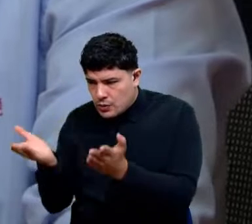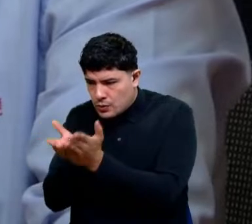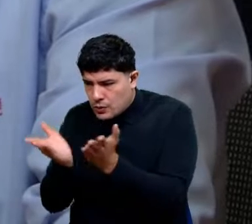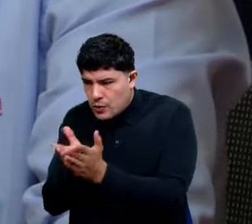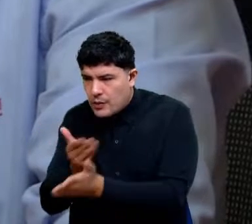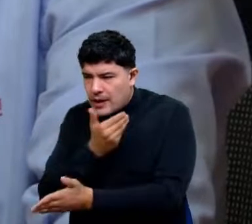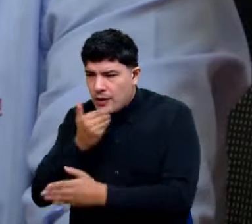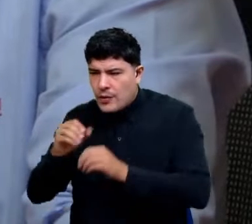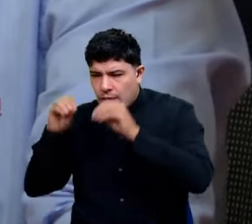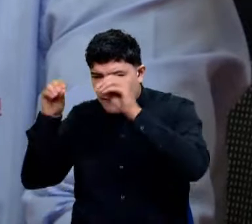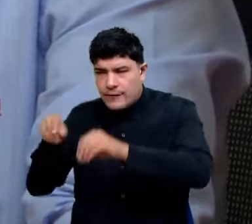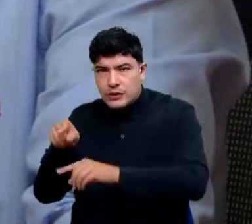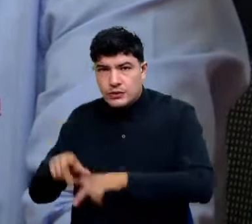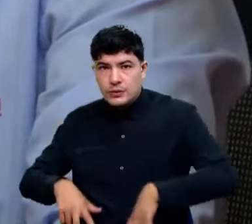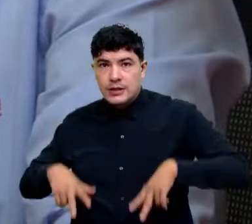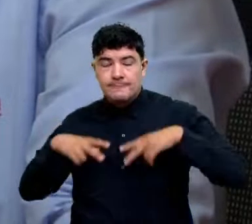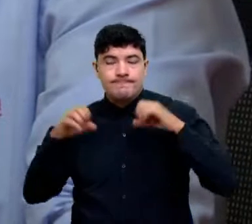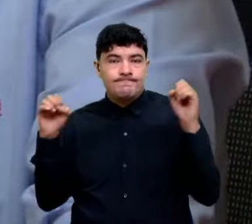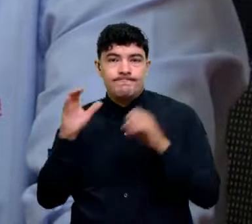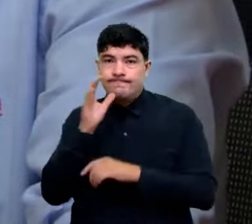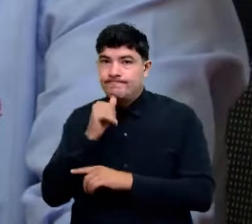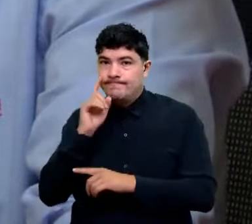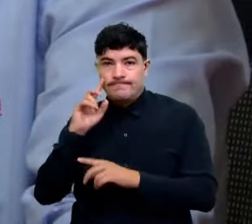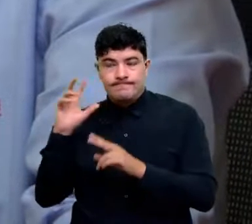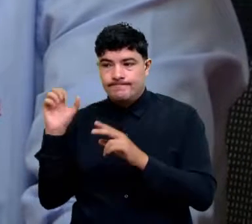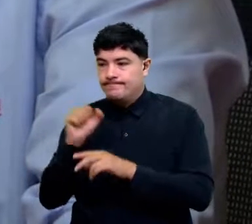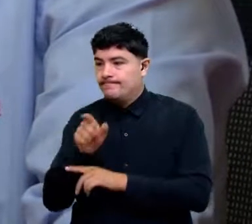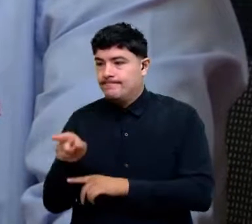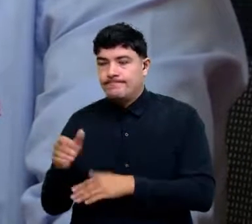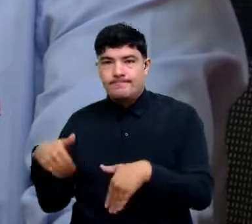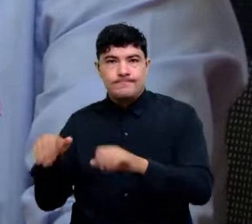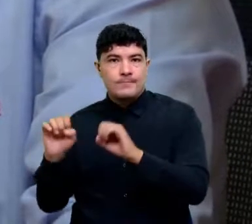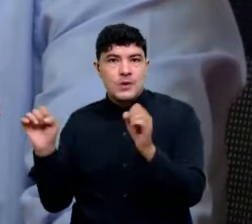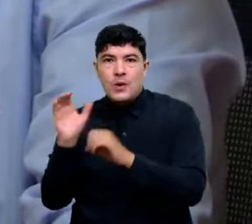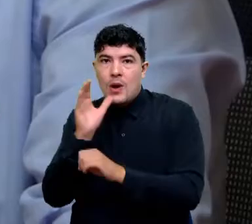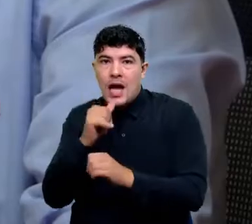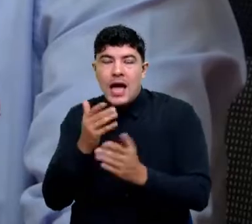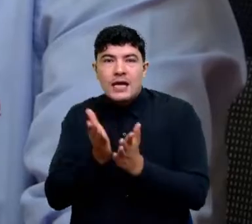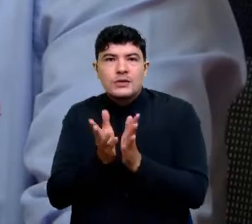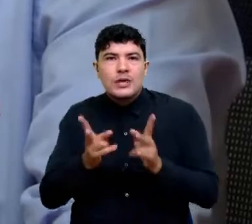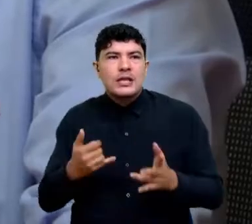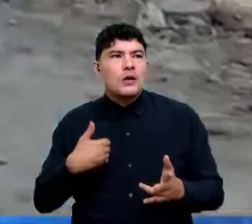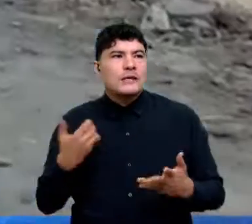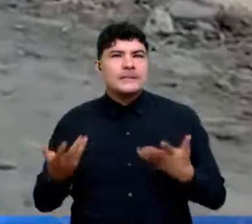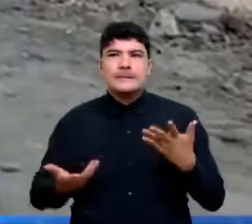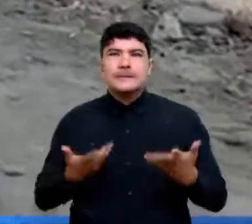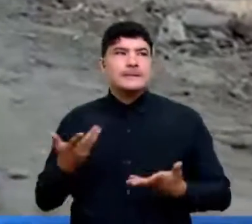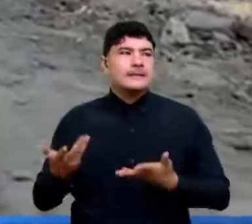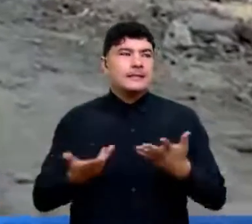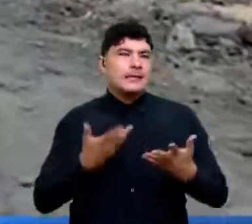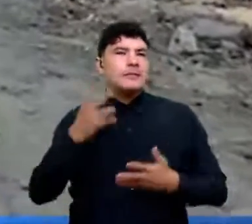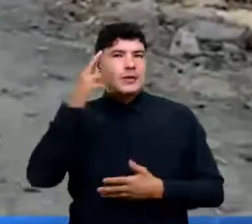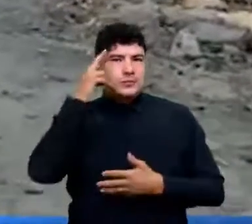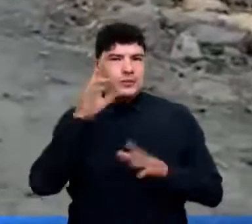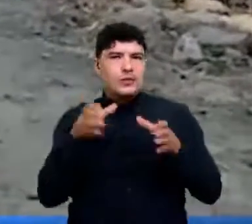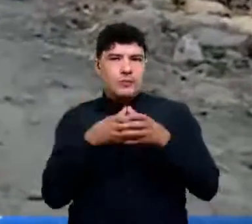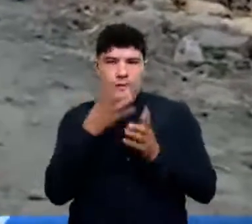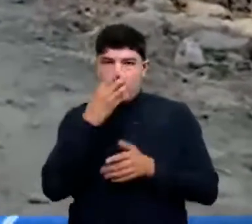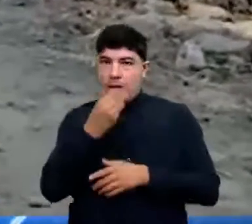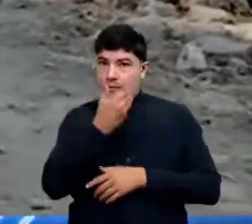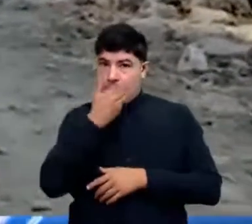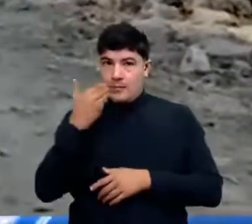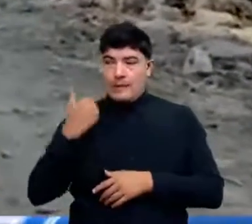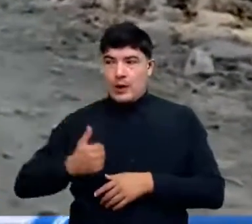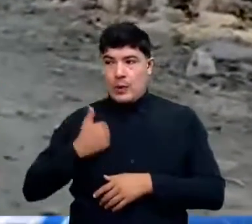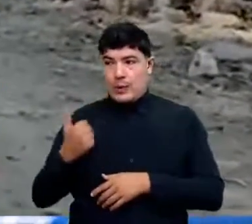mejor forma de vida, estamos viendo que se están haciendo presa fácil de estos grupos armados para que puedan ser reclutados. En cuanto al desplazamiento, este